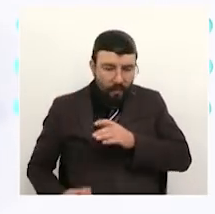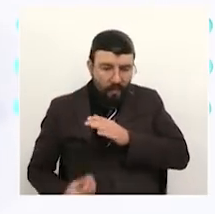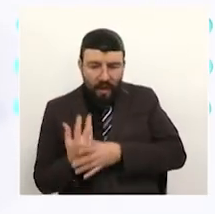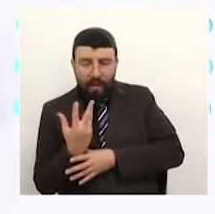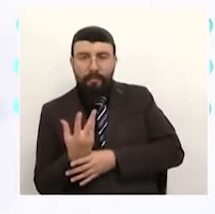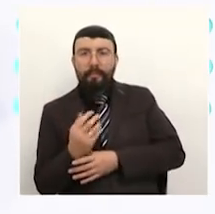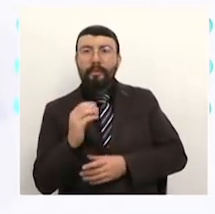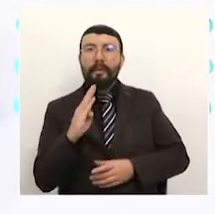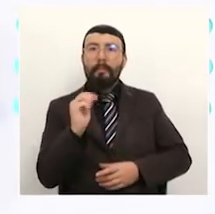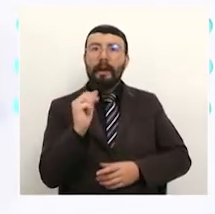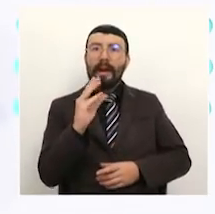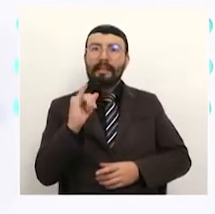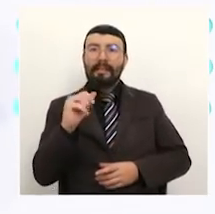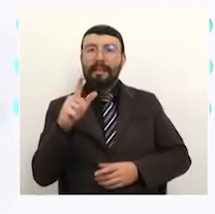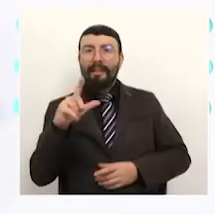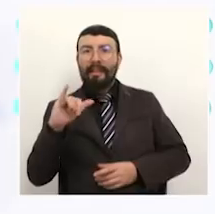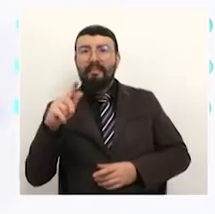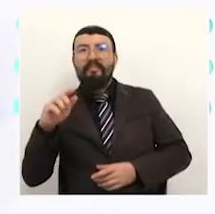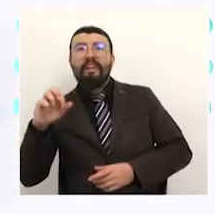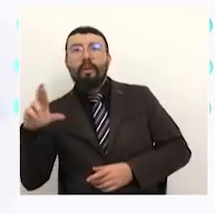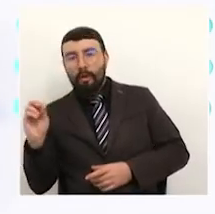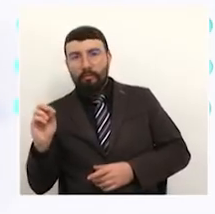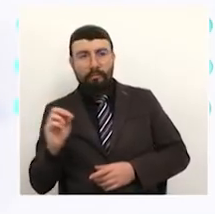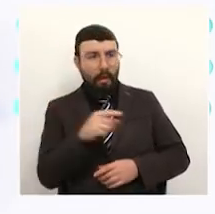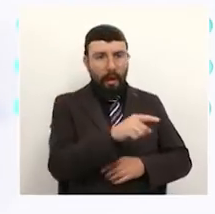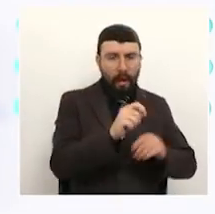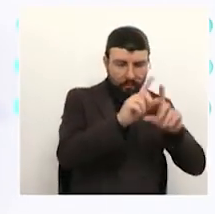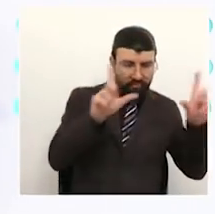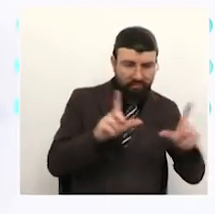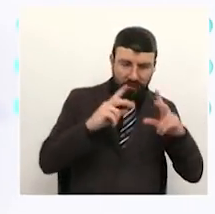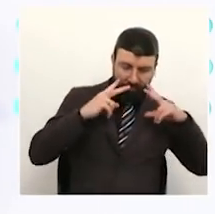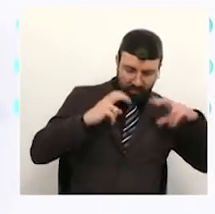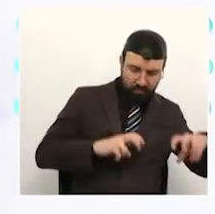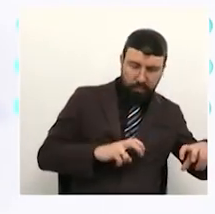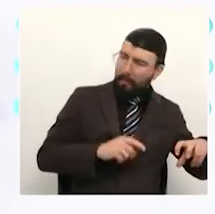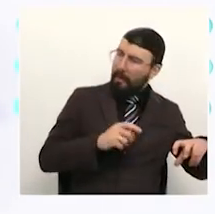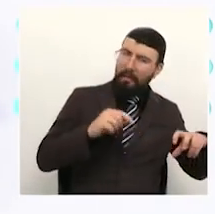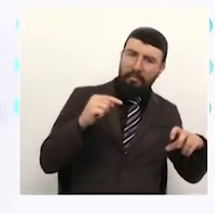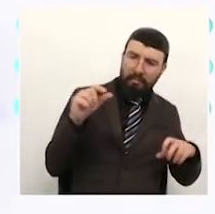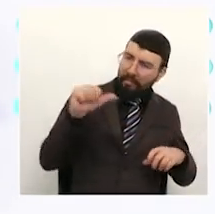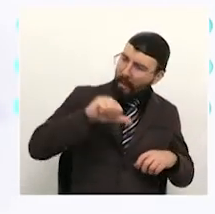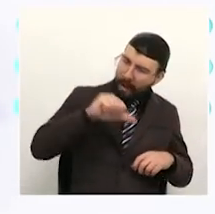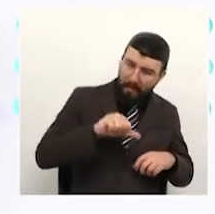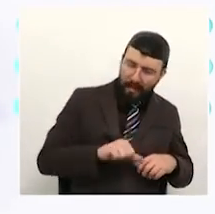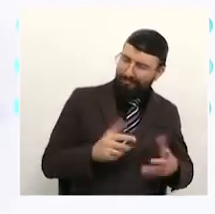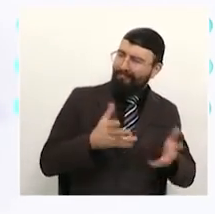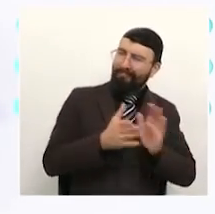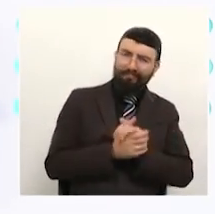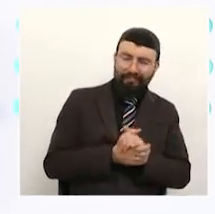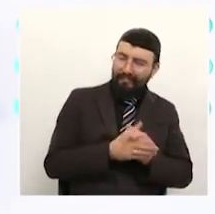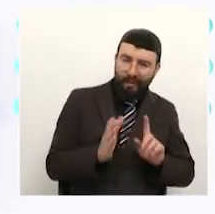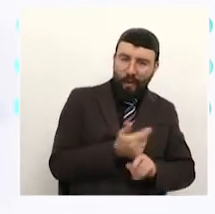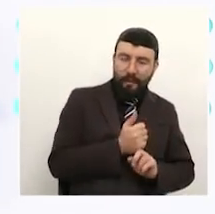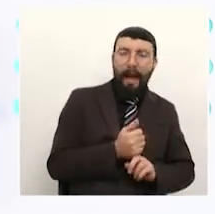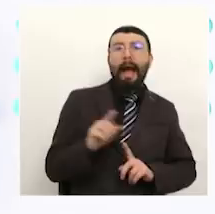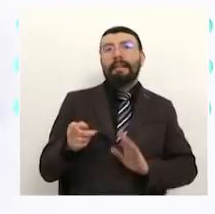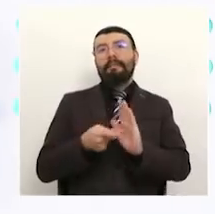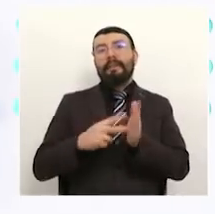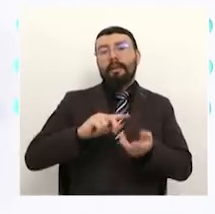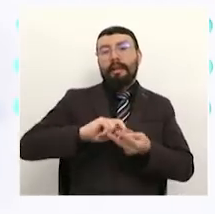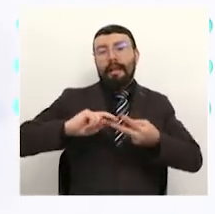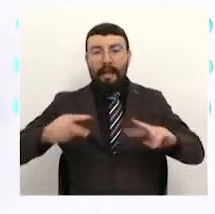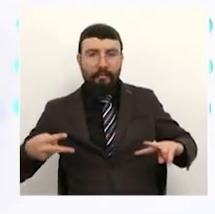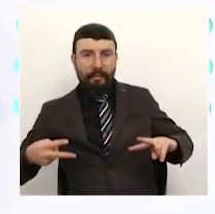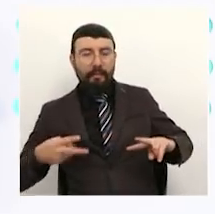bases los copias que quiera me van a dar negativos siendo un paciente infectado con tuberculosis en ese sentido el diagnóstico tendría que cambiar y uno